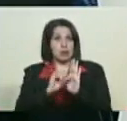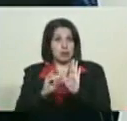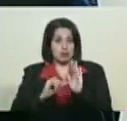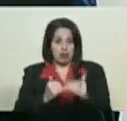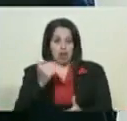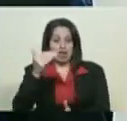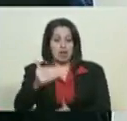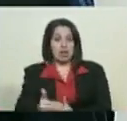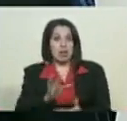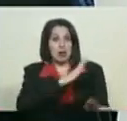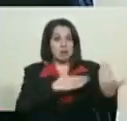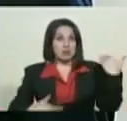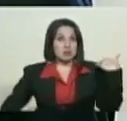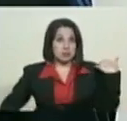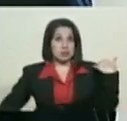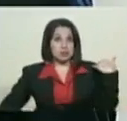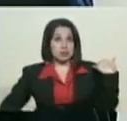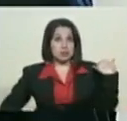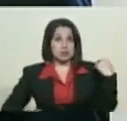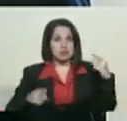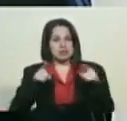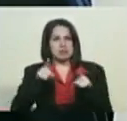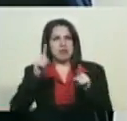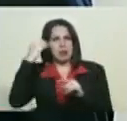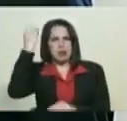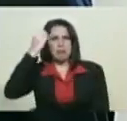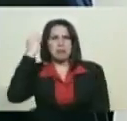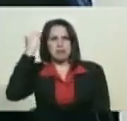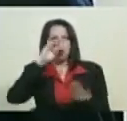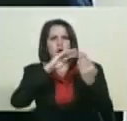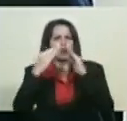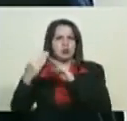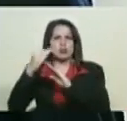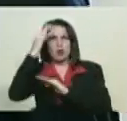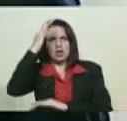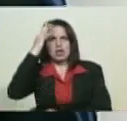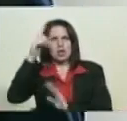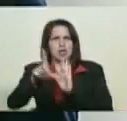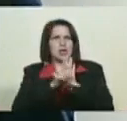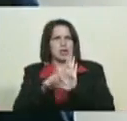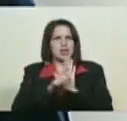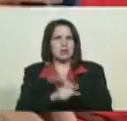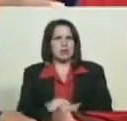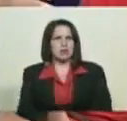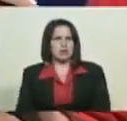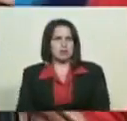dichas elecciones y también si se ha pensado en las elecciones de los consejos legislativos.